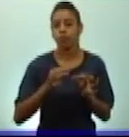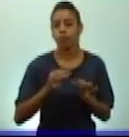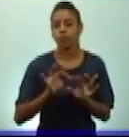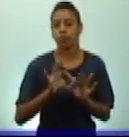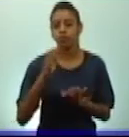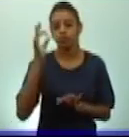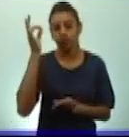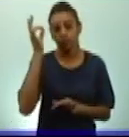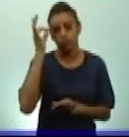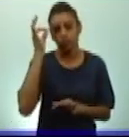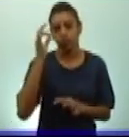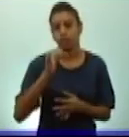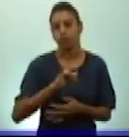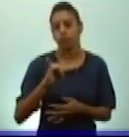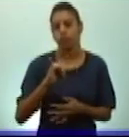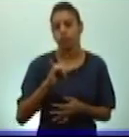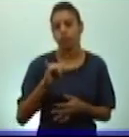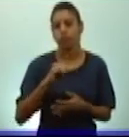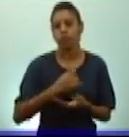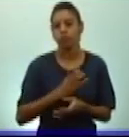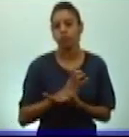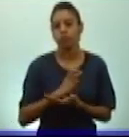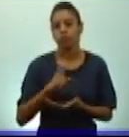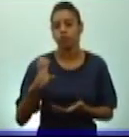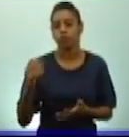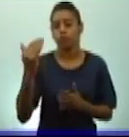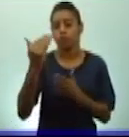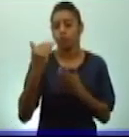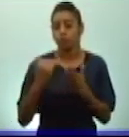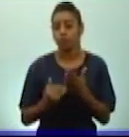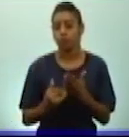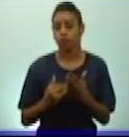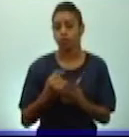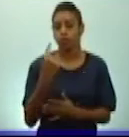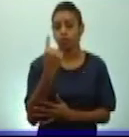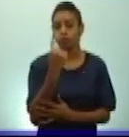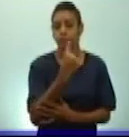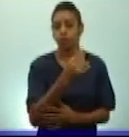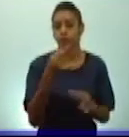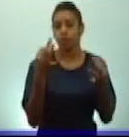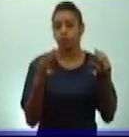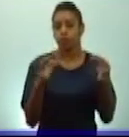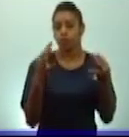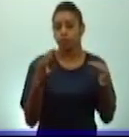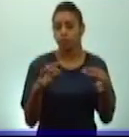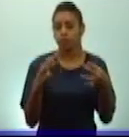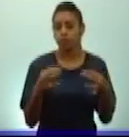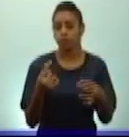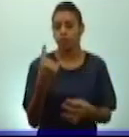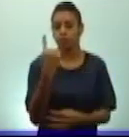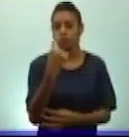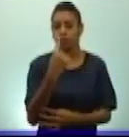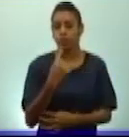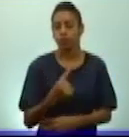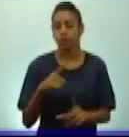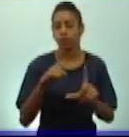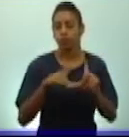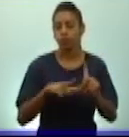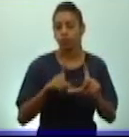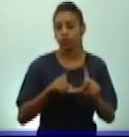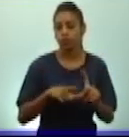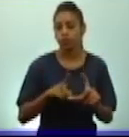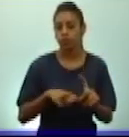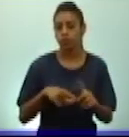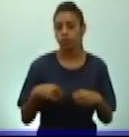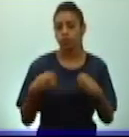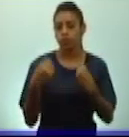Educación. Fíjense que debajo de cada libro de texto aparecen las páginas donde están los contenidos a los